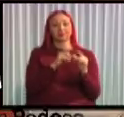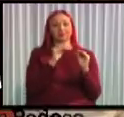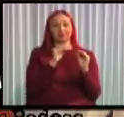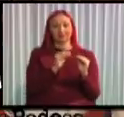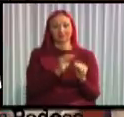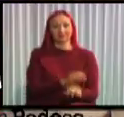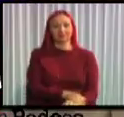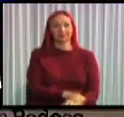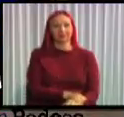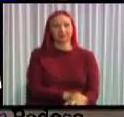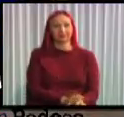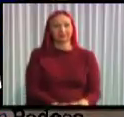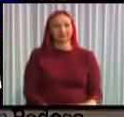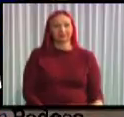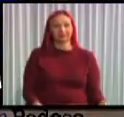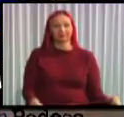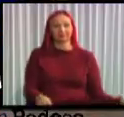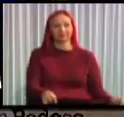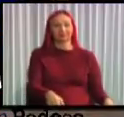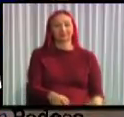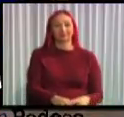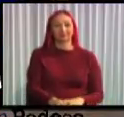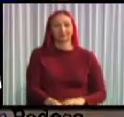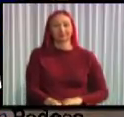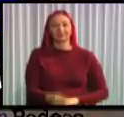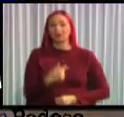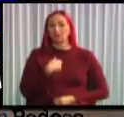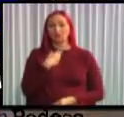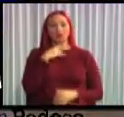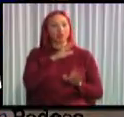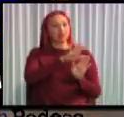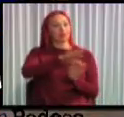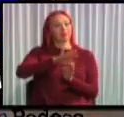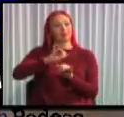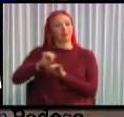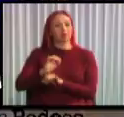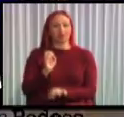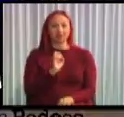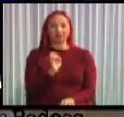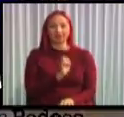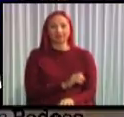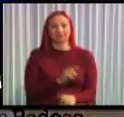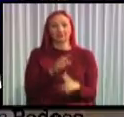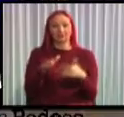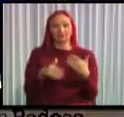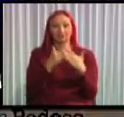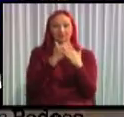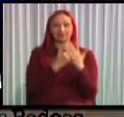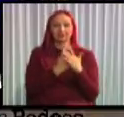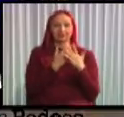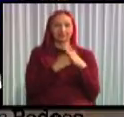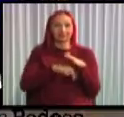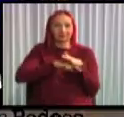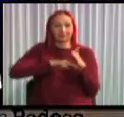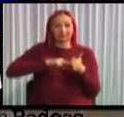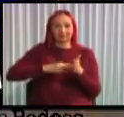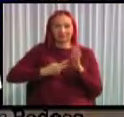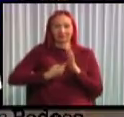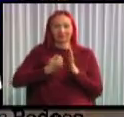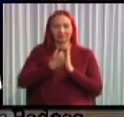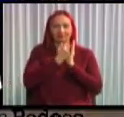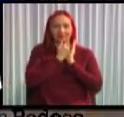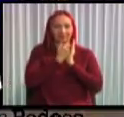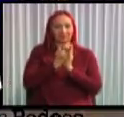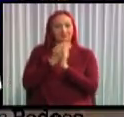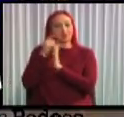todos. No los dejaba jugar. No, entonces, todo estos inconvenientes lo ayudan,